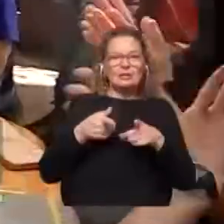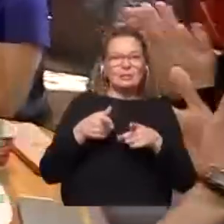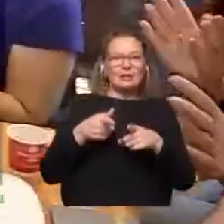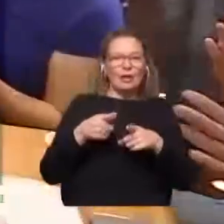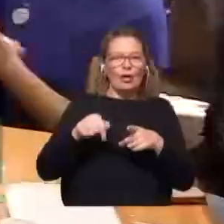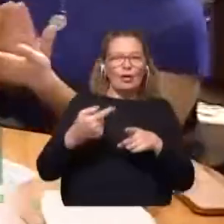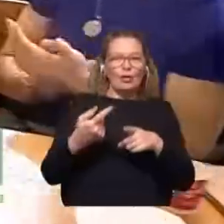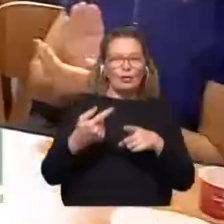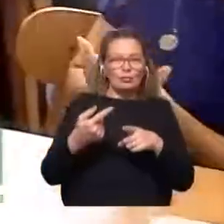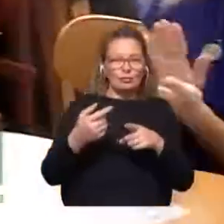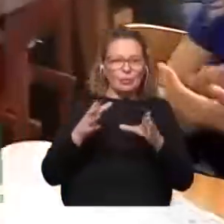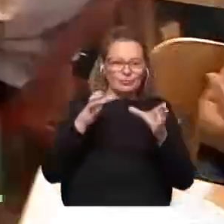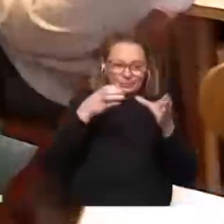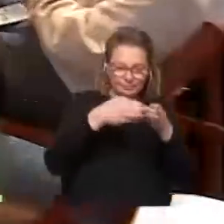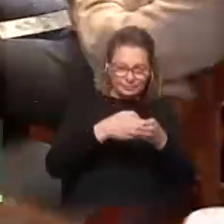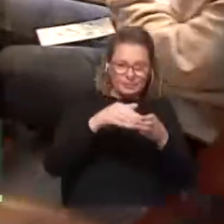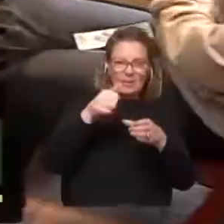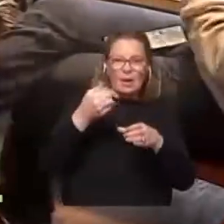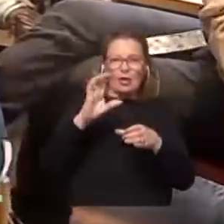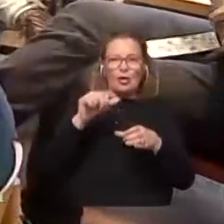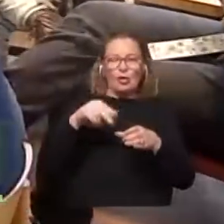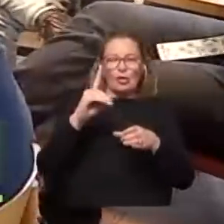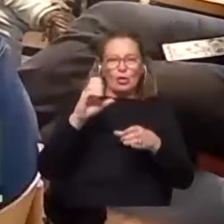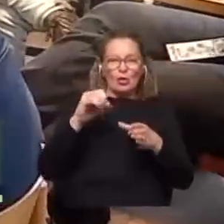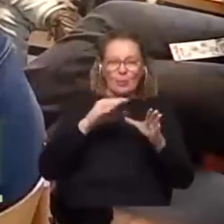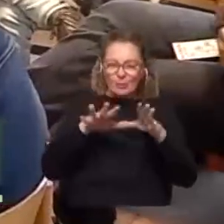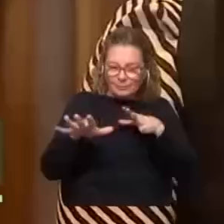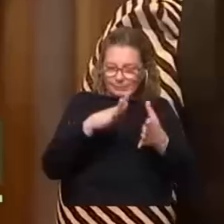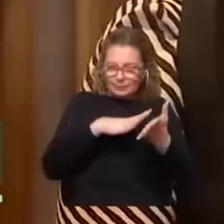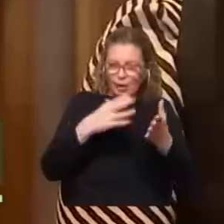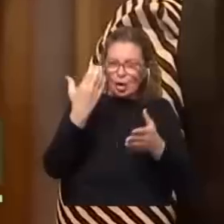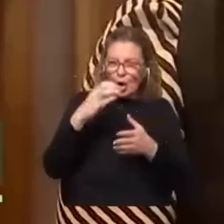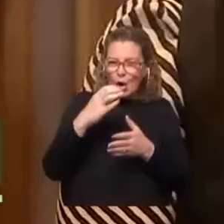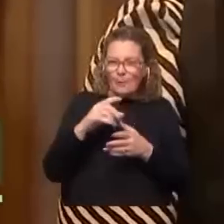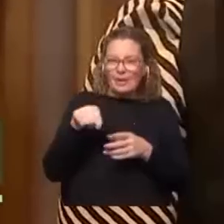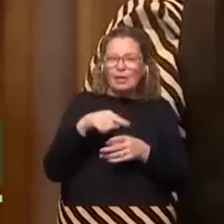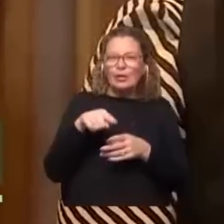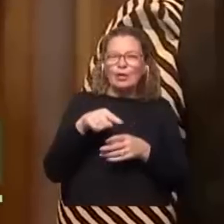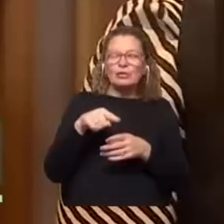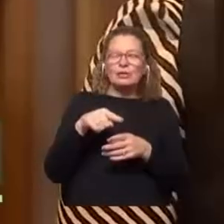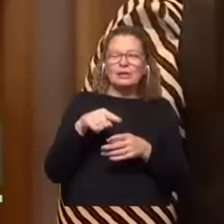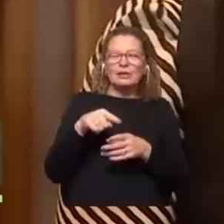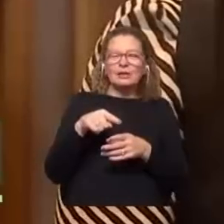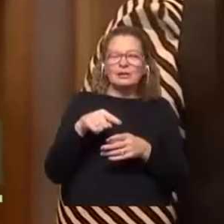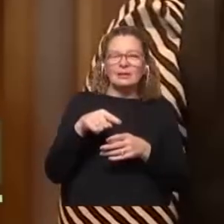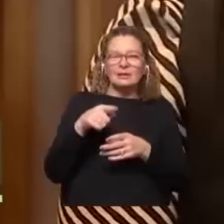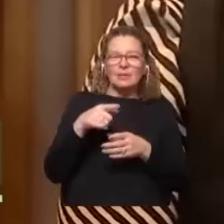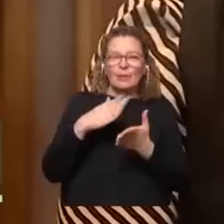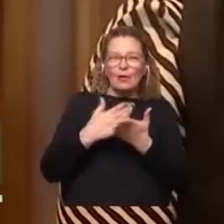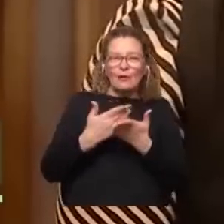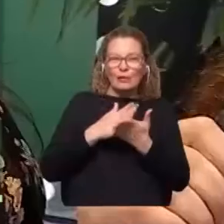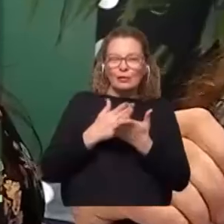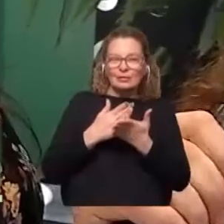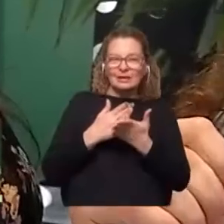otro enclave de macondo hay un mapa creado por Colombia donde macondo tiene frontera